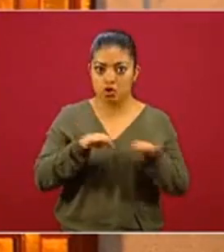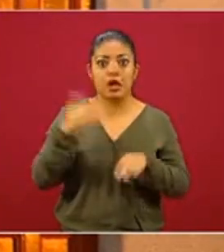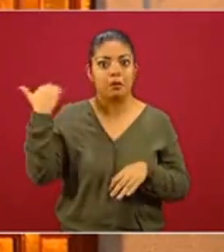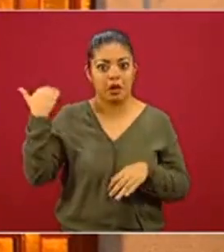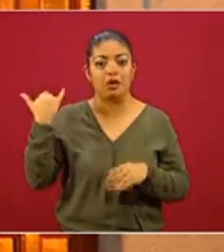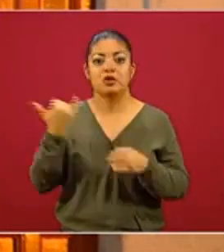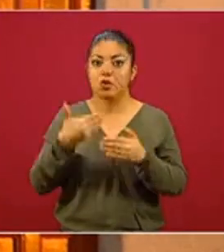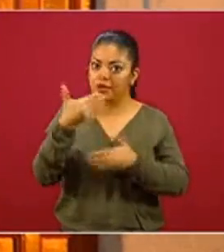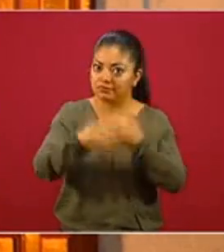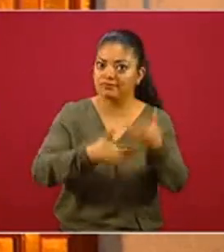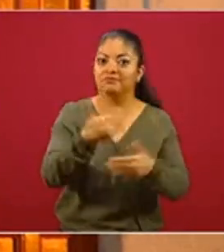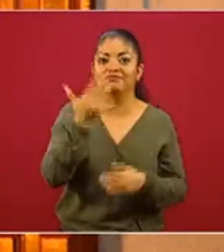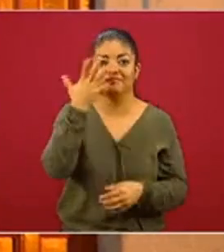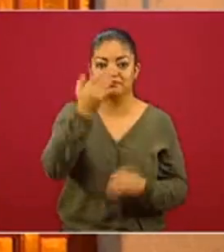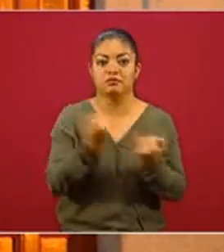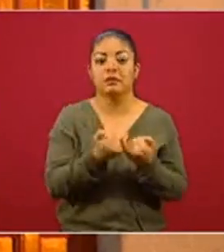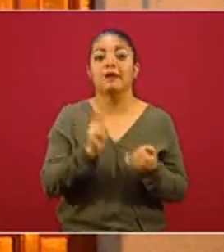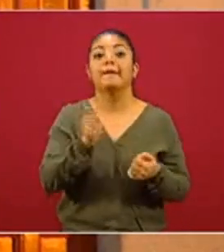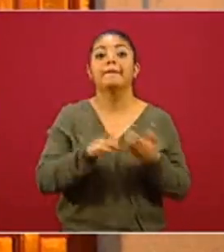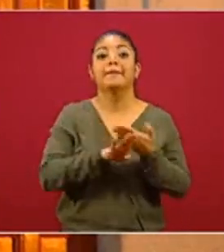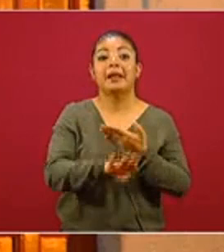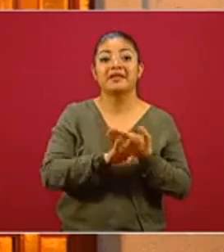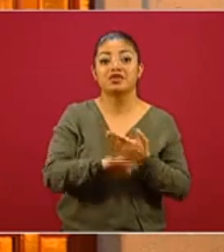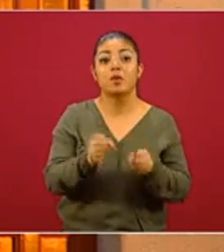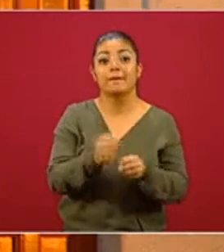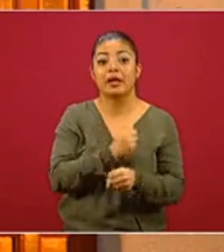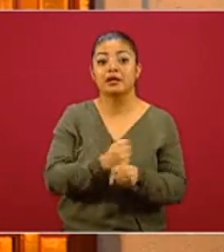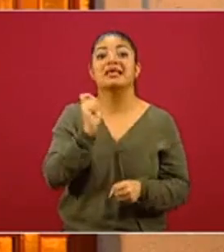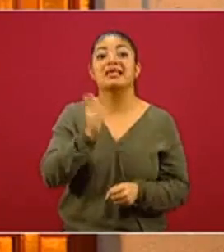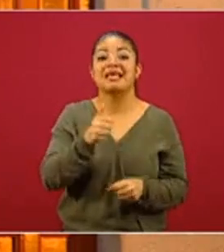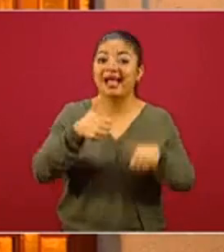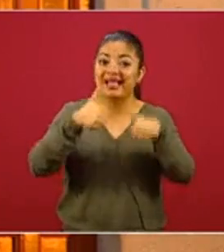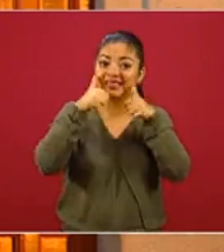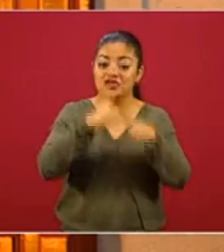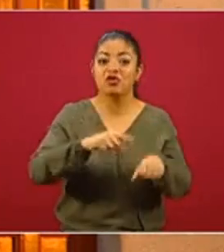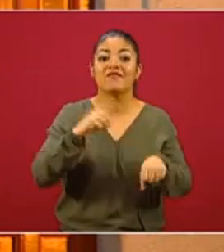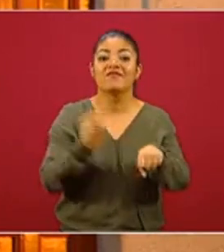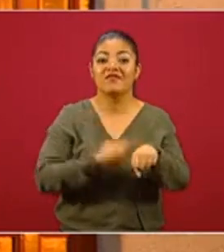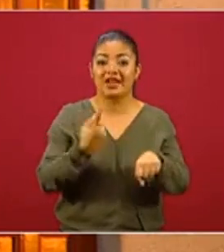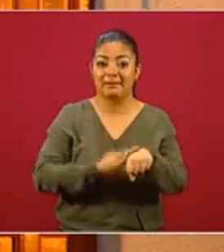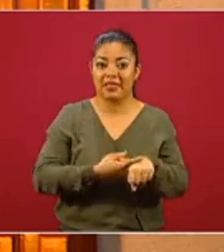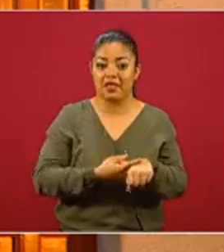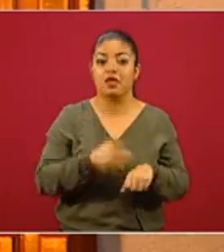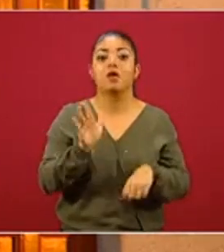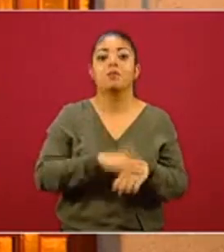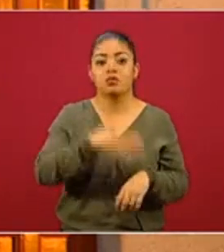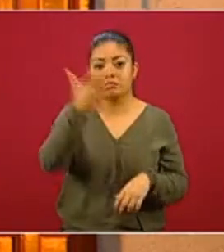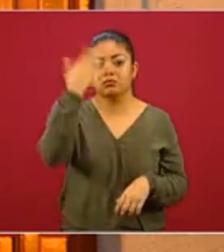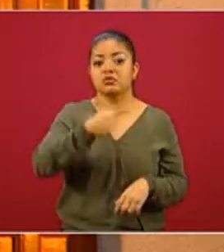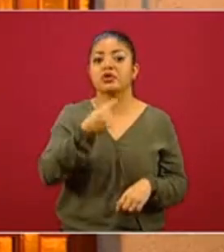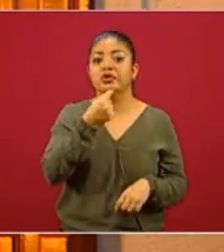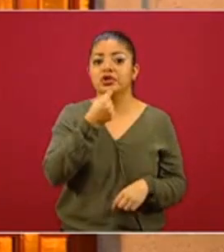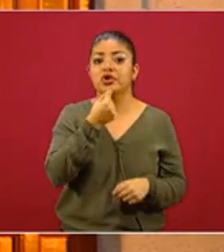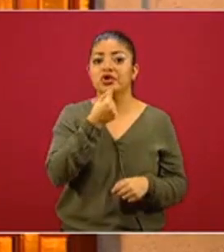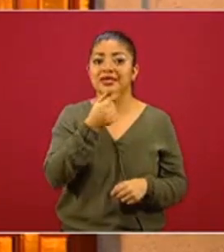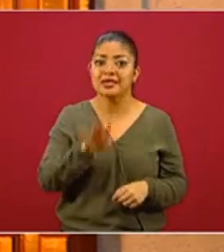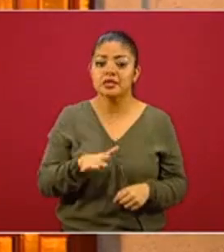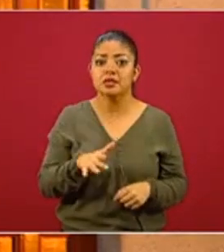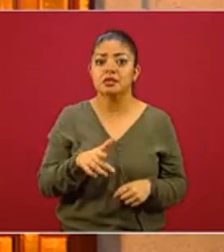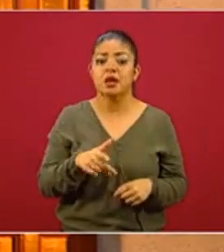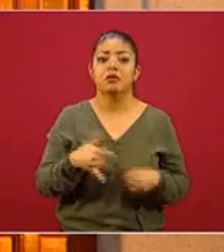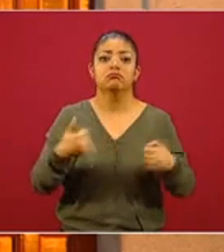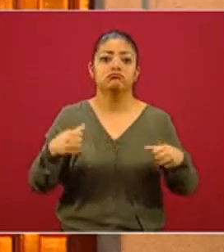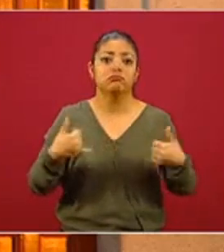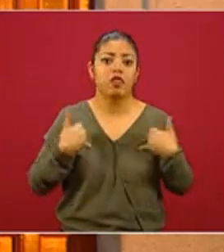de maltrato y atención de enfermedades prevalentes, porque las niñas y los niños y los adolescentes también se siguen enfermando de